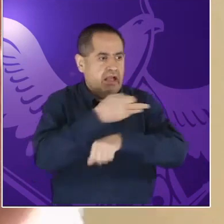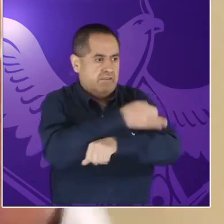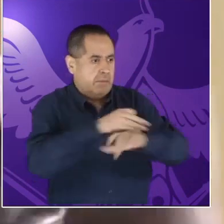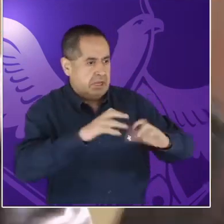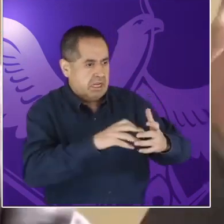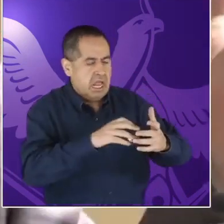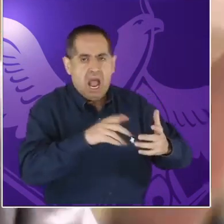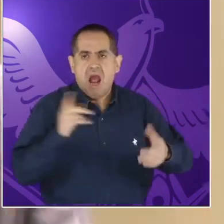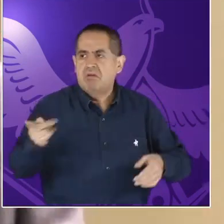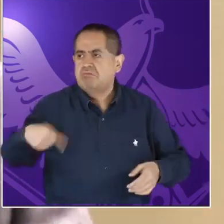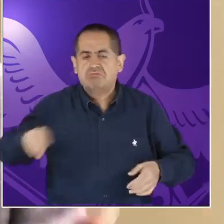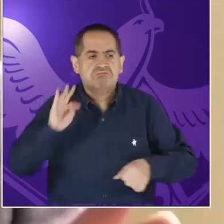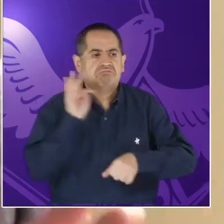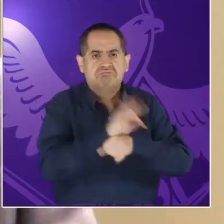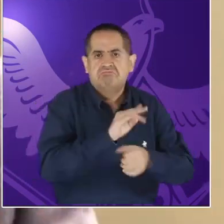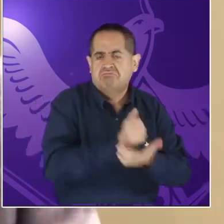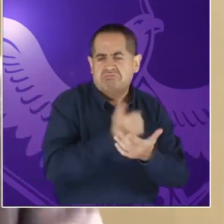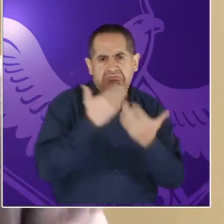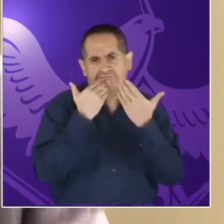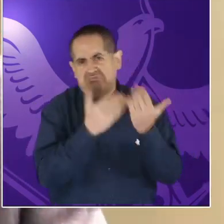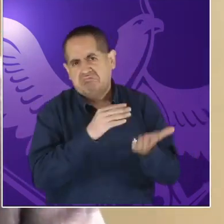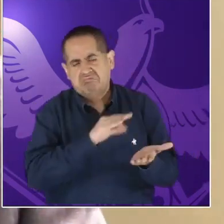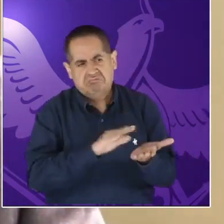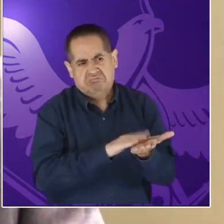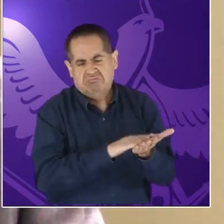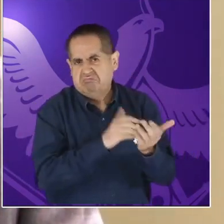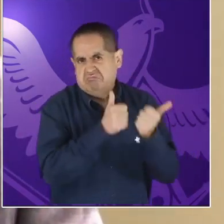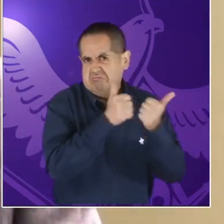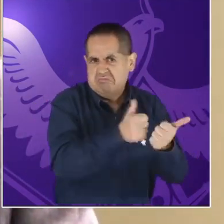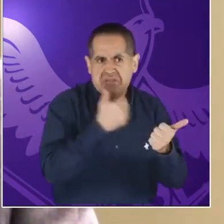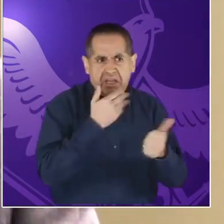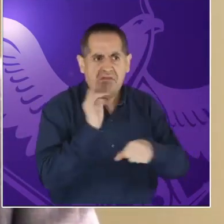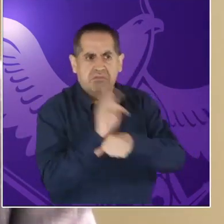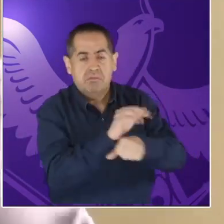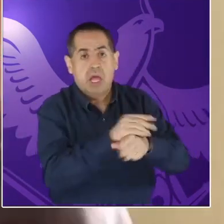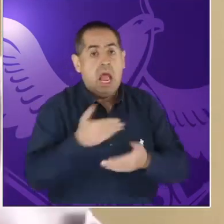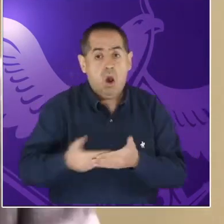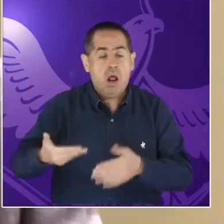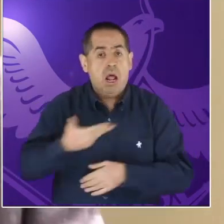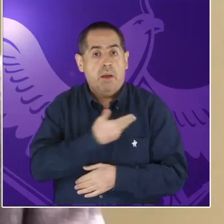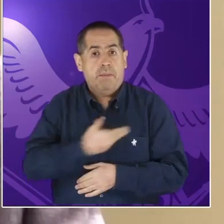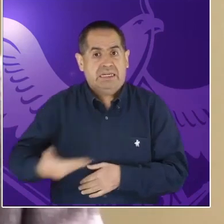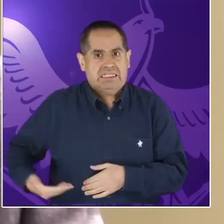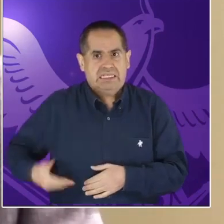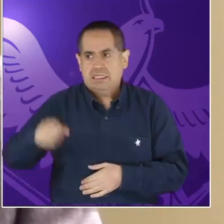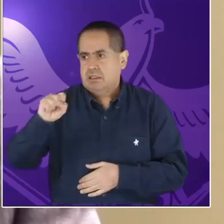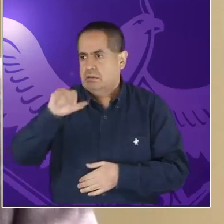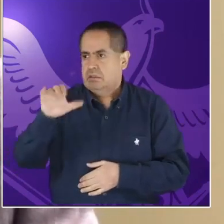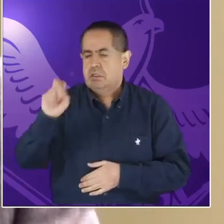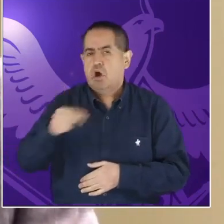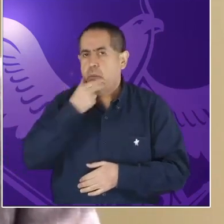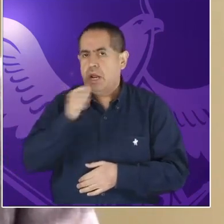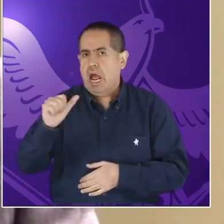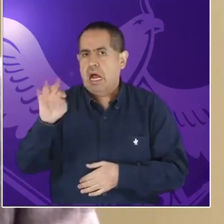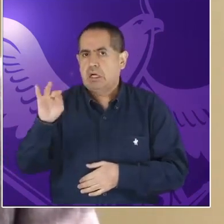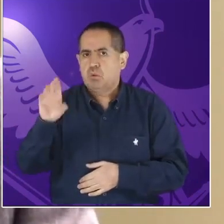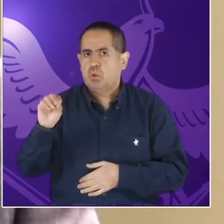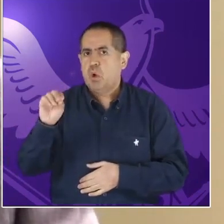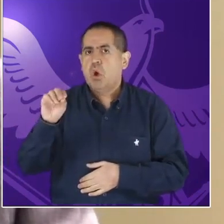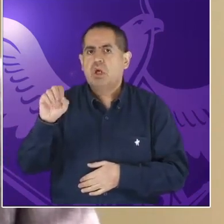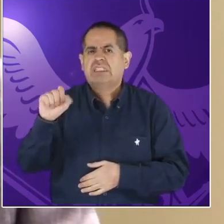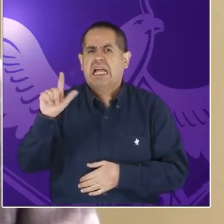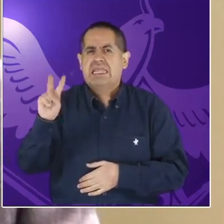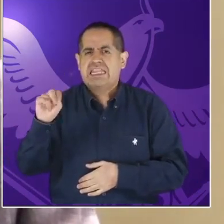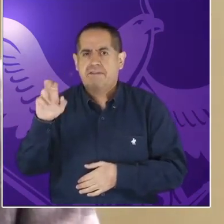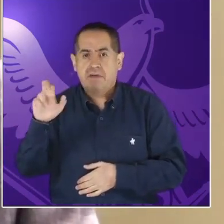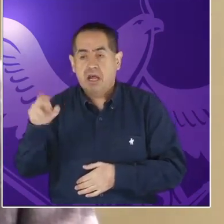de la familia, habrá más, pues se puede solventar plausiblemente, ¿no? Eso es muy importante. Hoy el ministro presidente de la Suprema Corte, Arturo